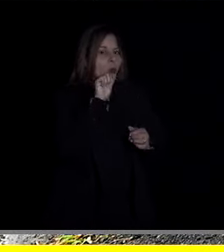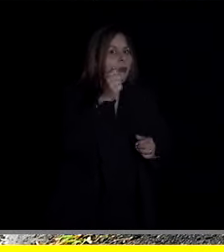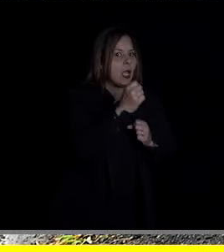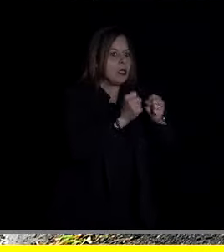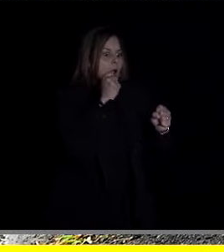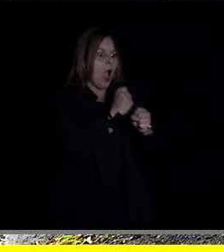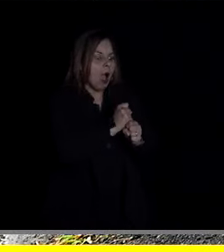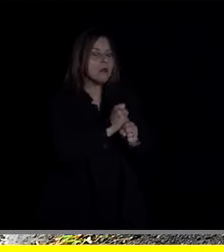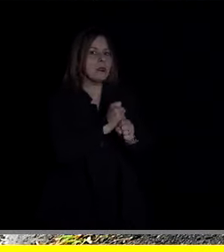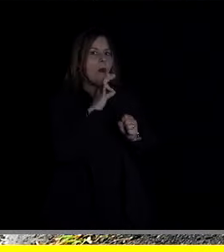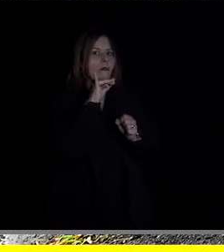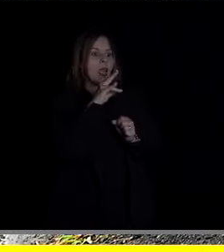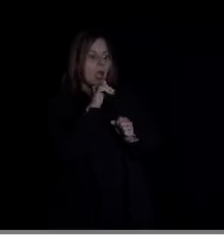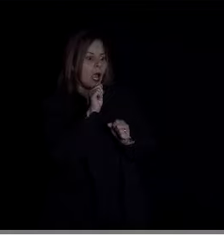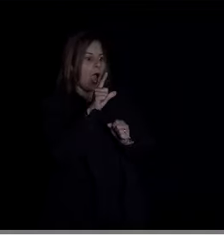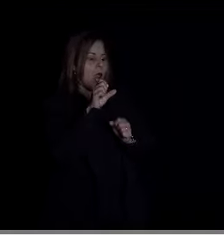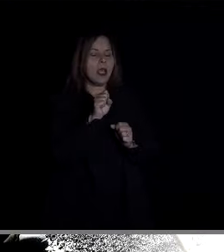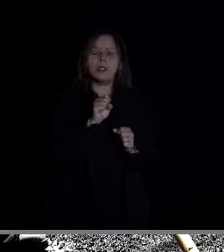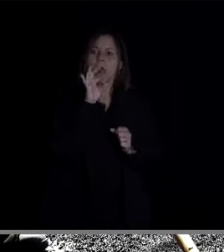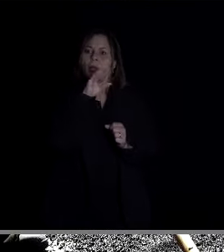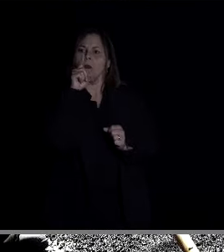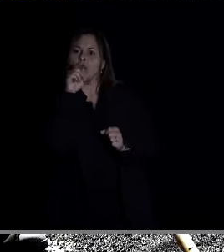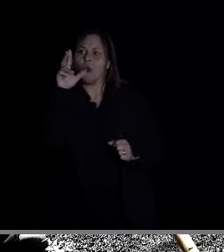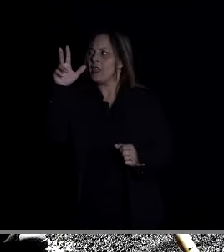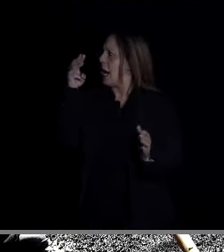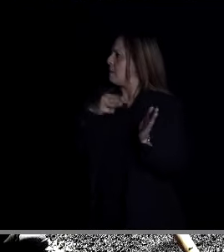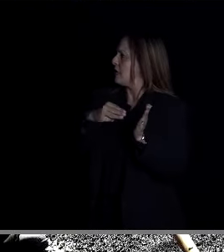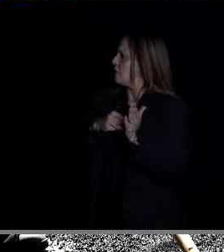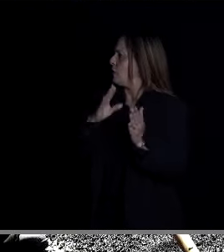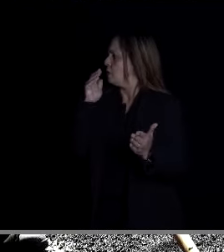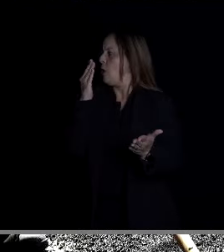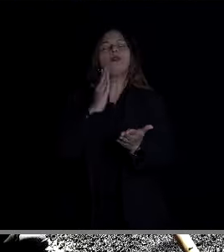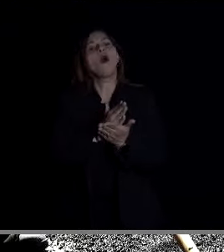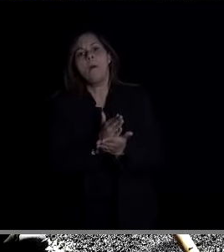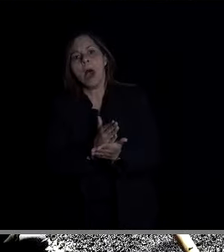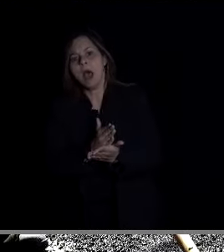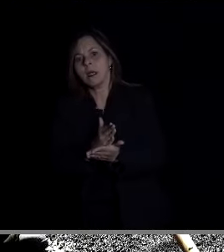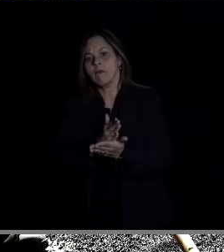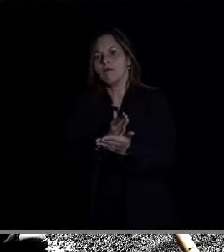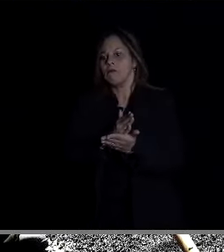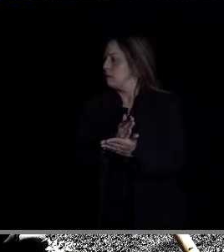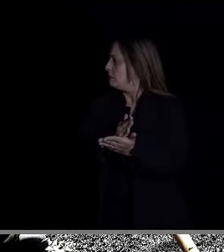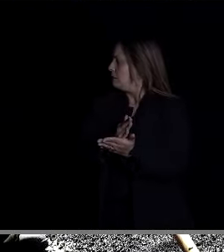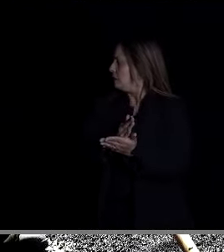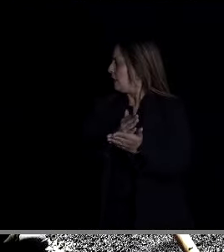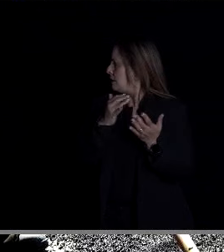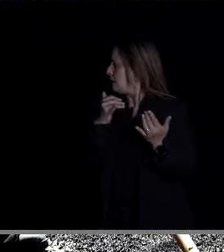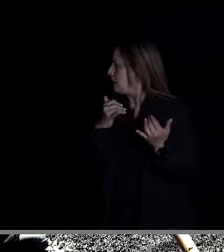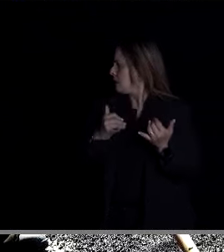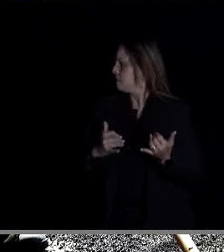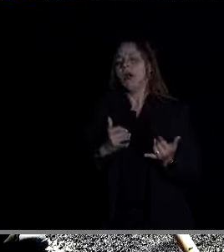visión de futuro nos proyecta una inversión de 9.3 millones. Así que esto no para en proyectos de repavimentación en el presente año